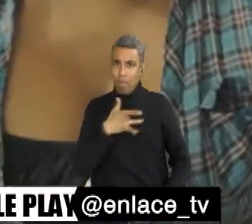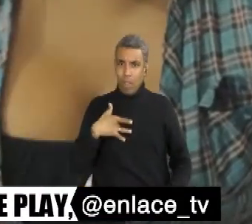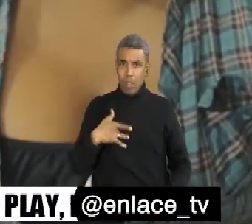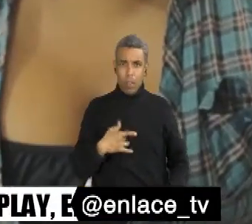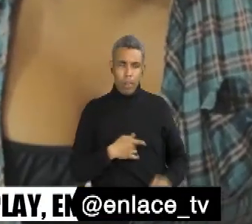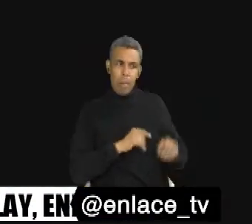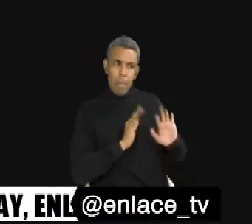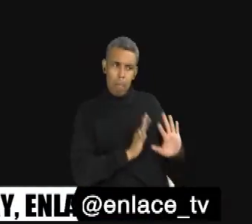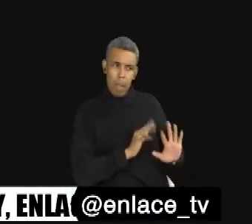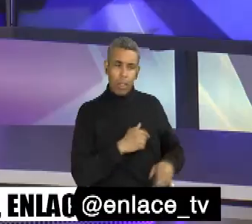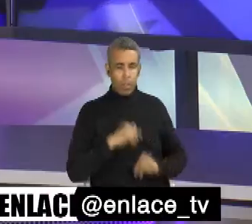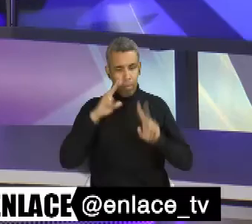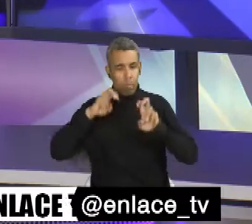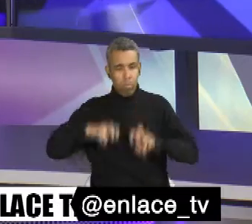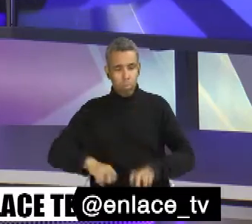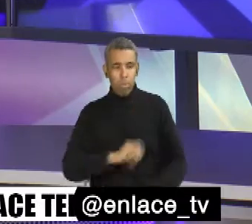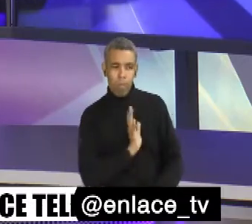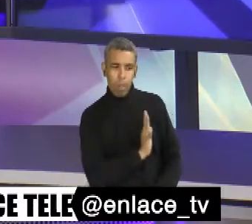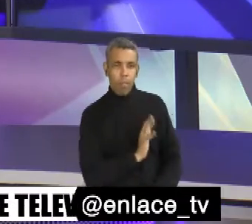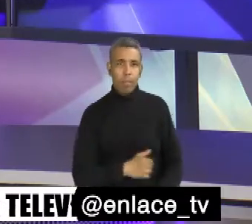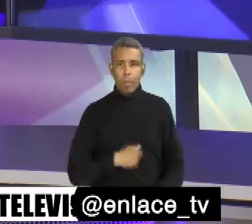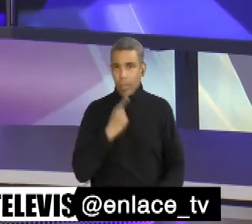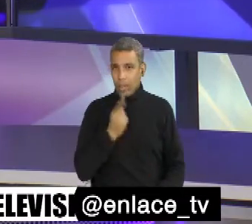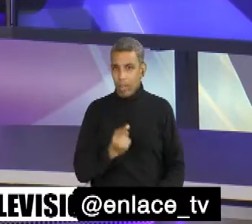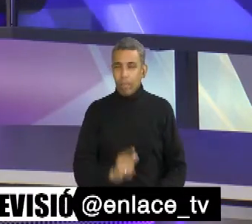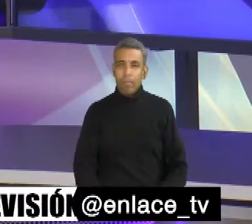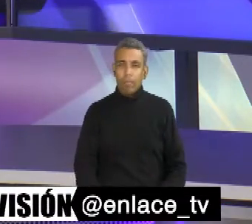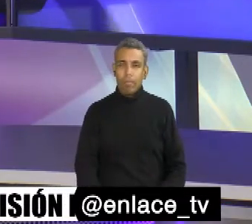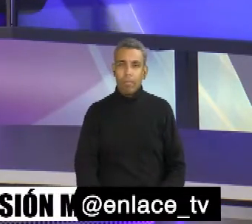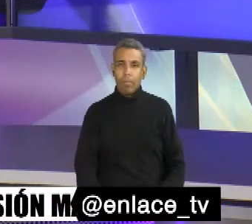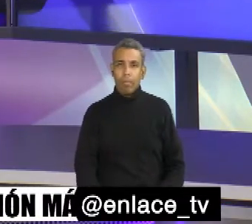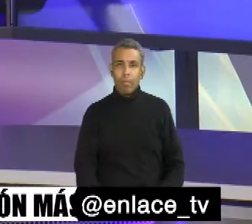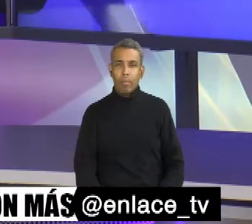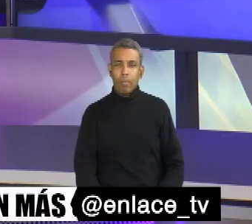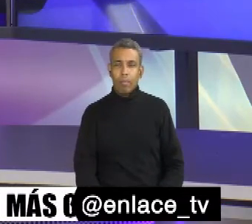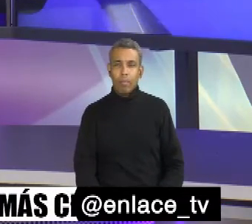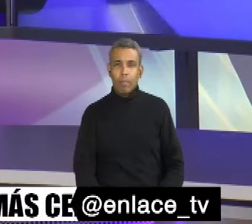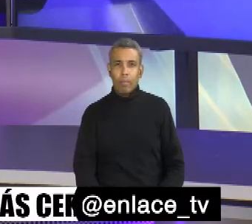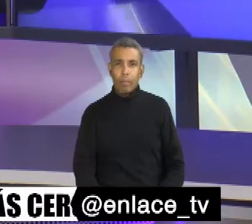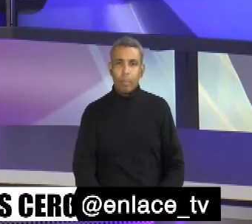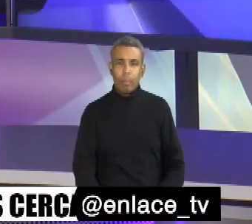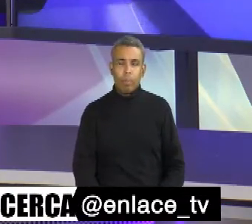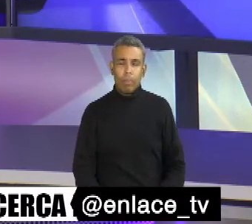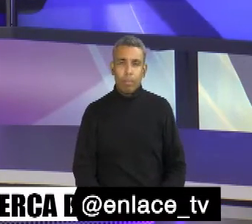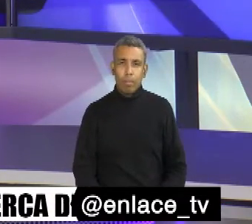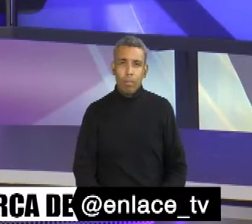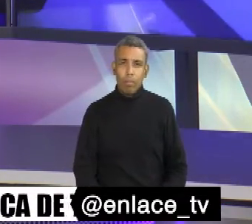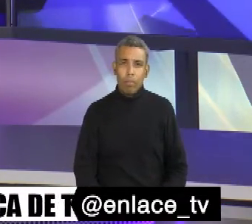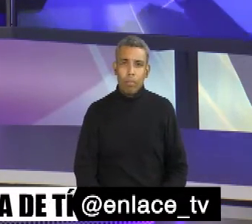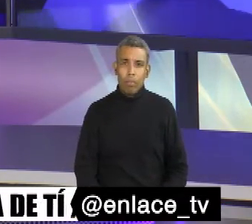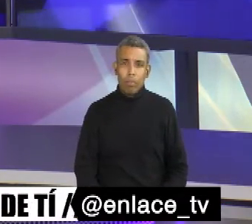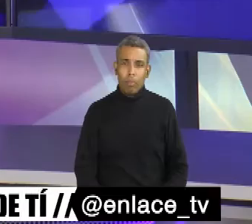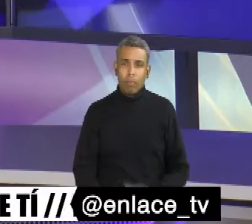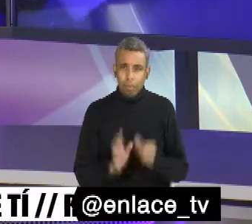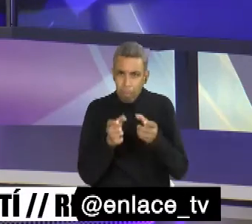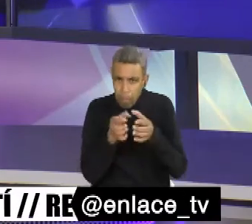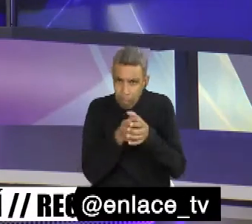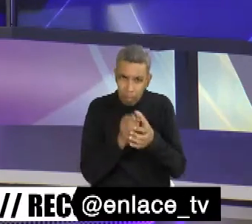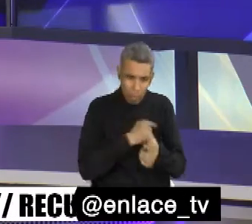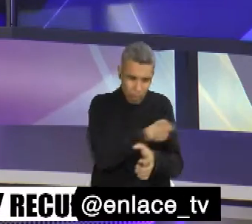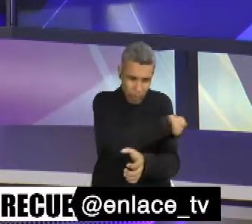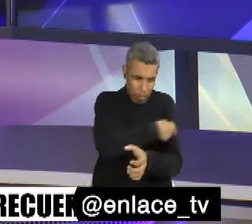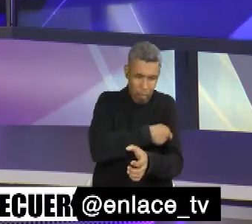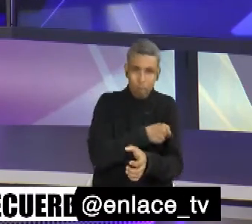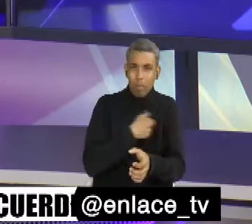verificarán el caso. Y dos nuevos registradores delegados fueron presentados de manera oficial en el cuarto comité de seguimiento